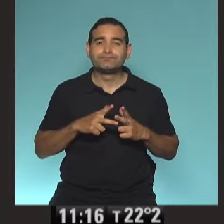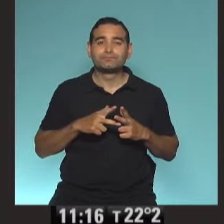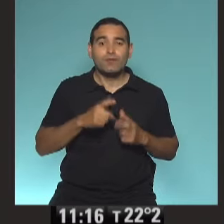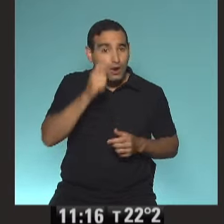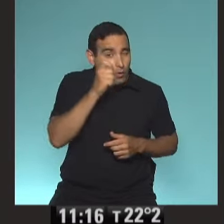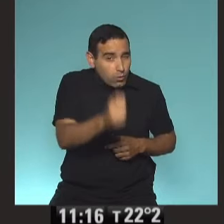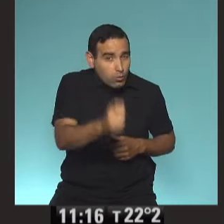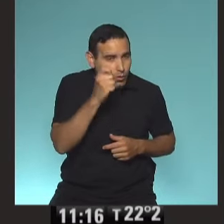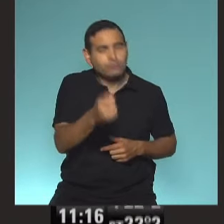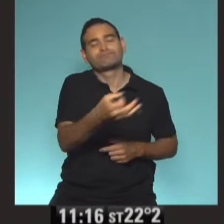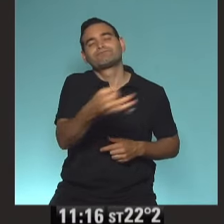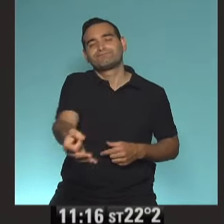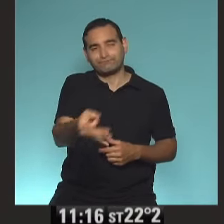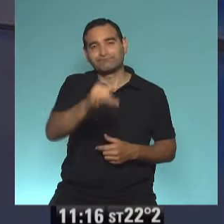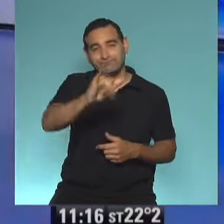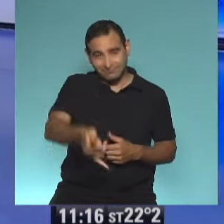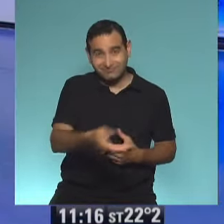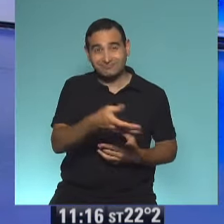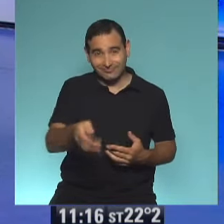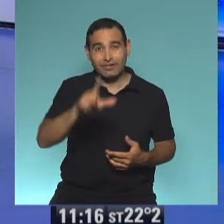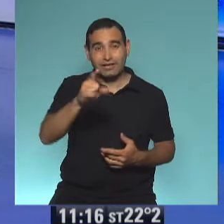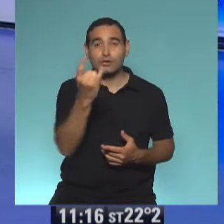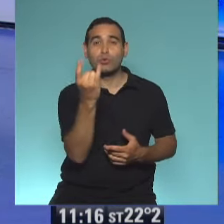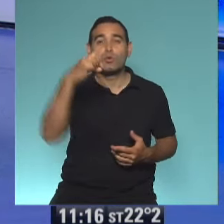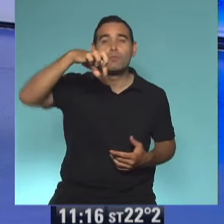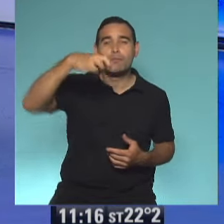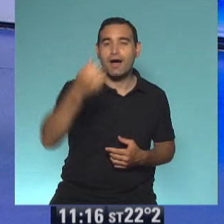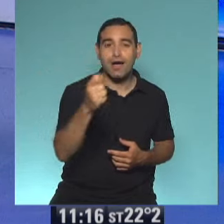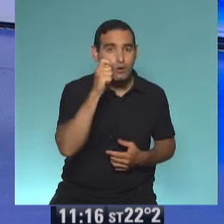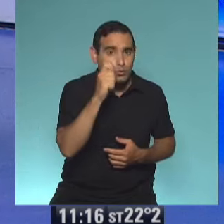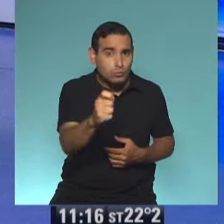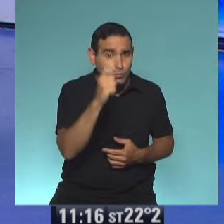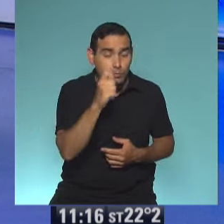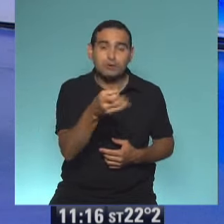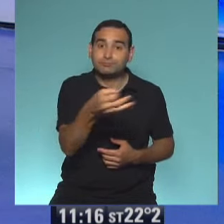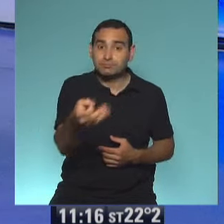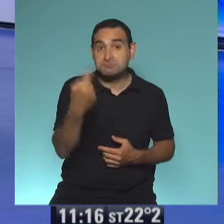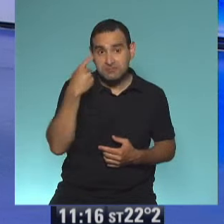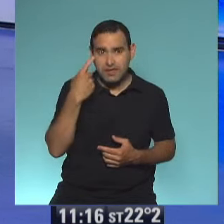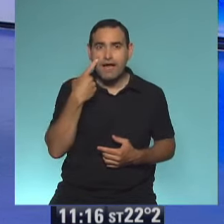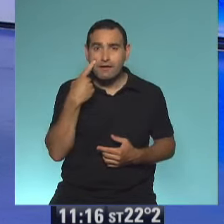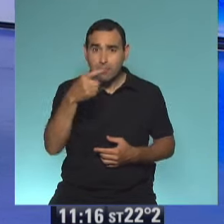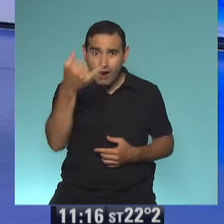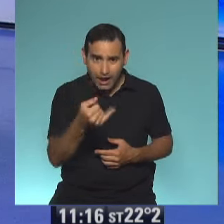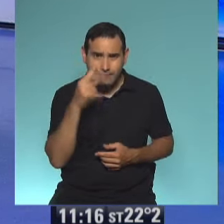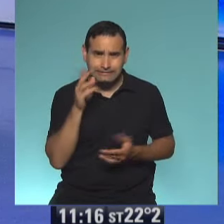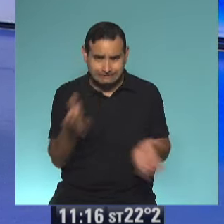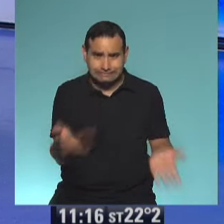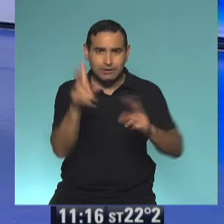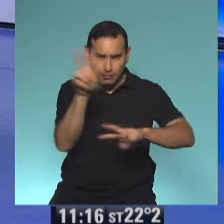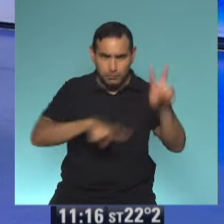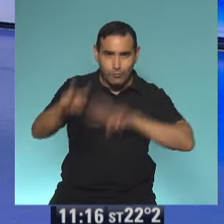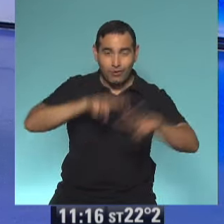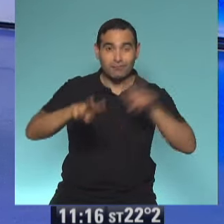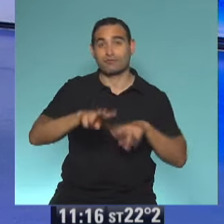Una lupa. ¡Una lupa! ¡Una lupa! Entonces, ¿qué les parece si buscamos, si tenemos lupa en casa y nos sacamos una